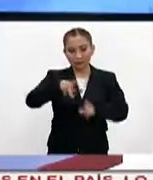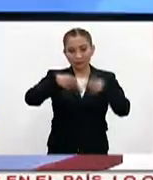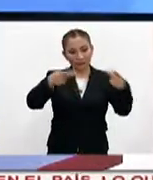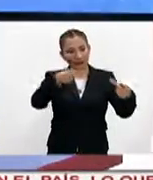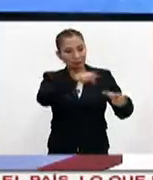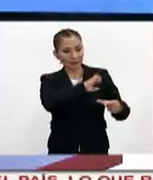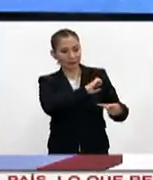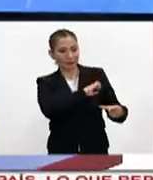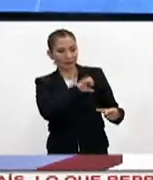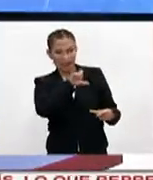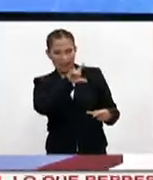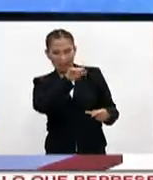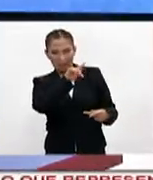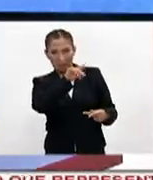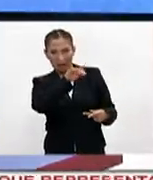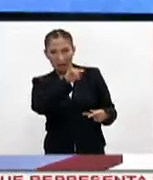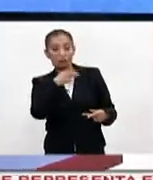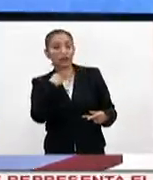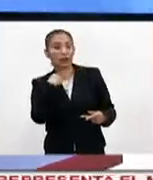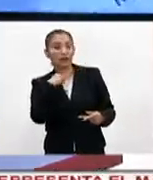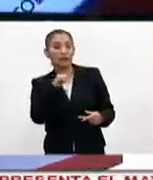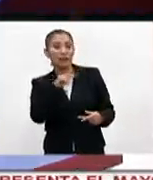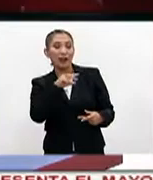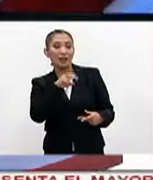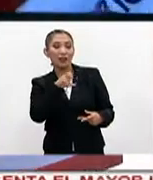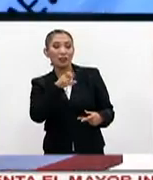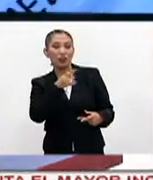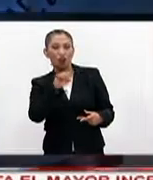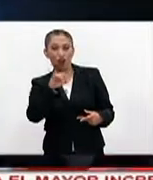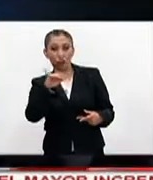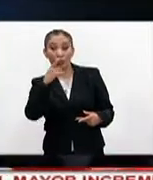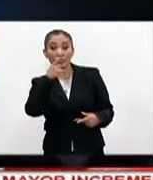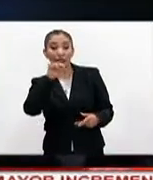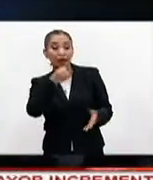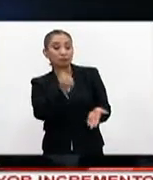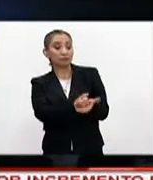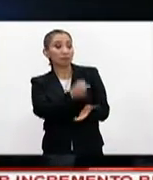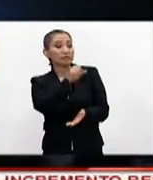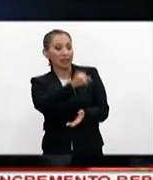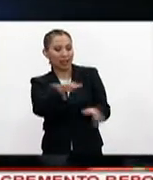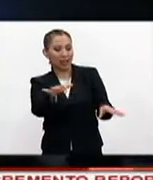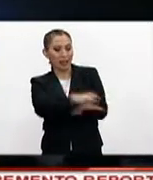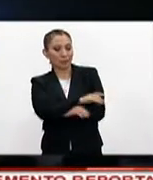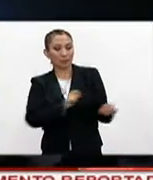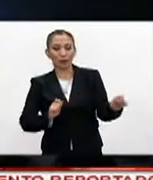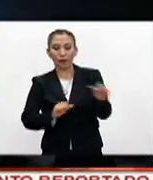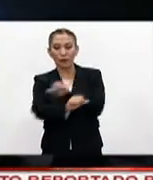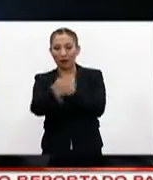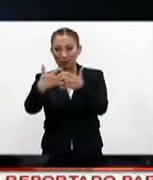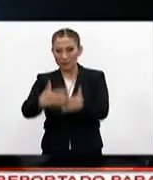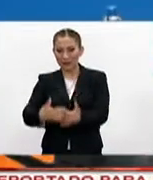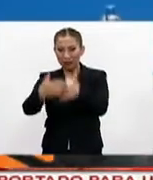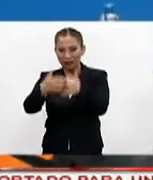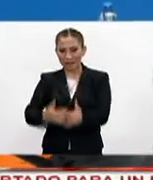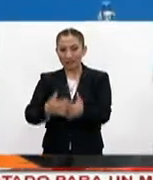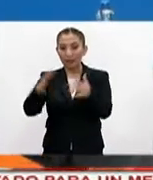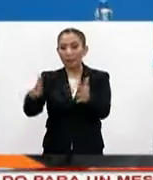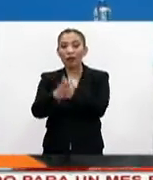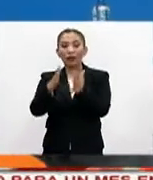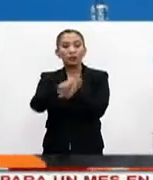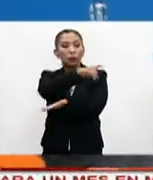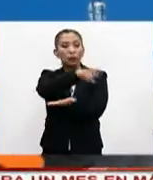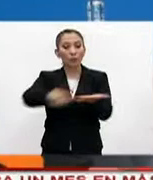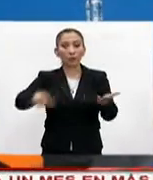periódico español El País, el notario Salvador Cosillo, quien supuestamente autorizó el cambio de acciones de la empresa que participó